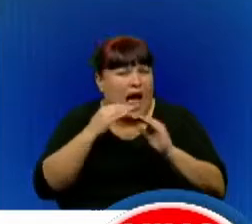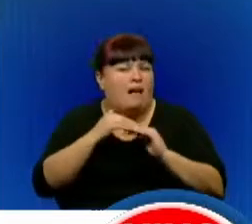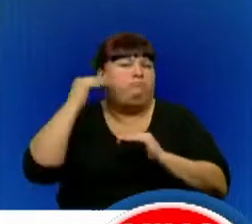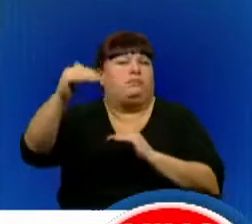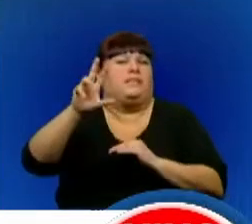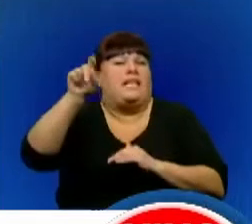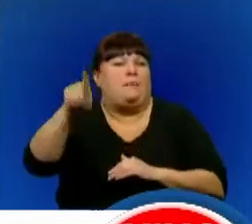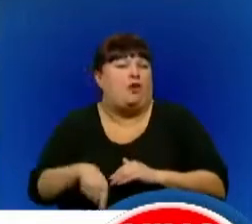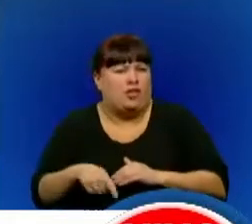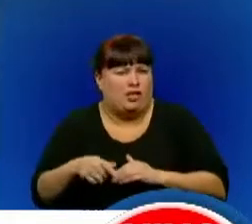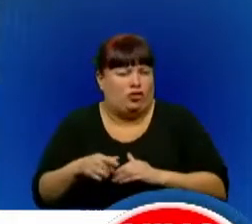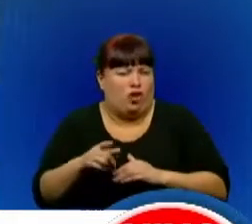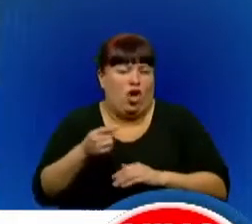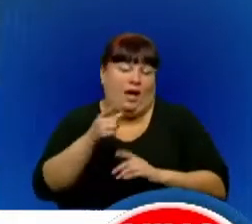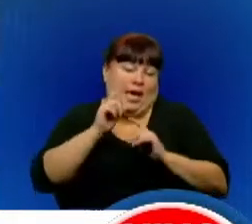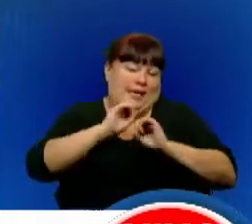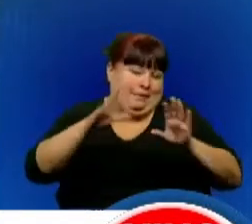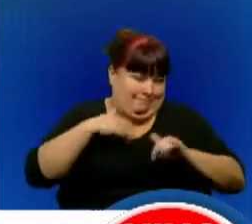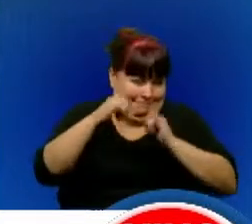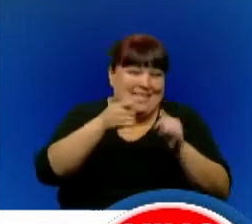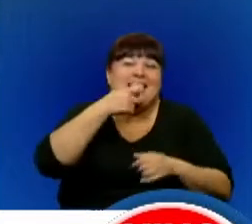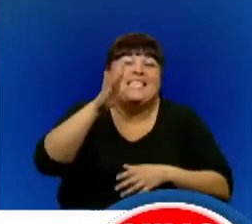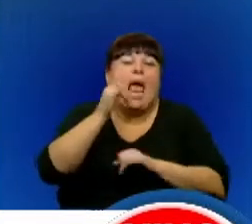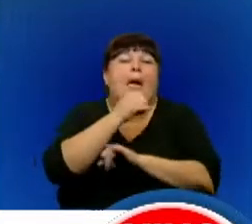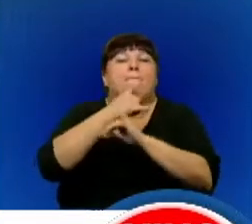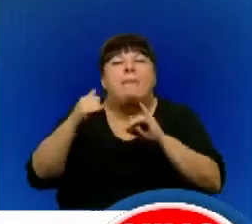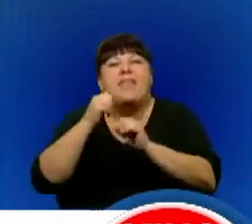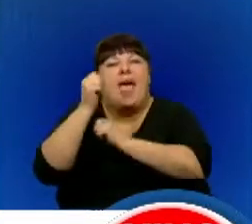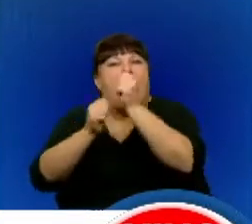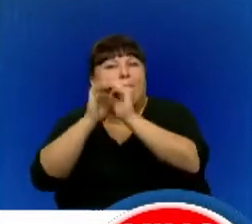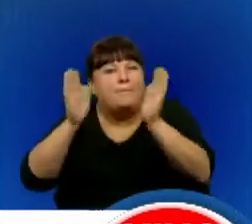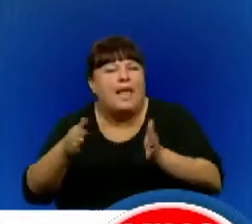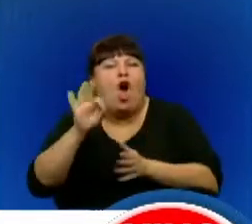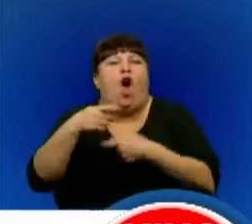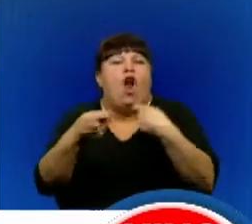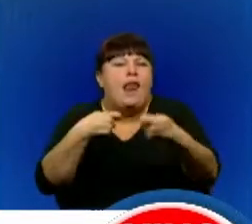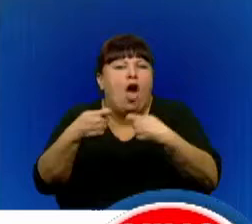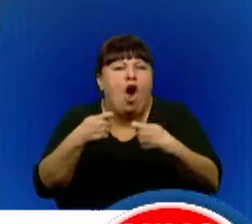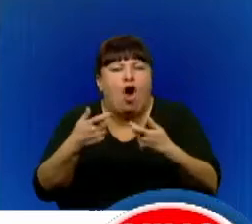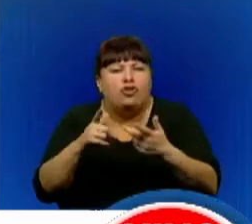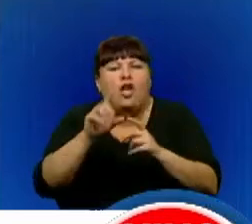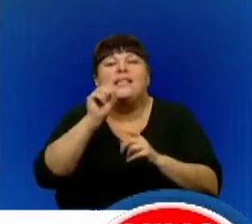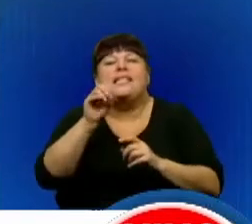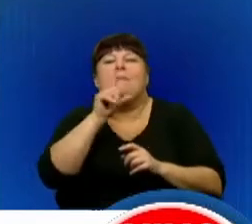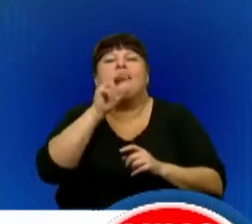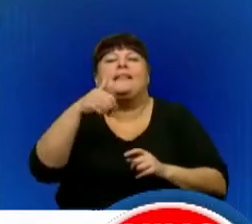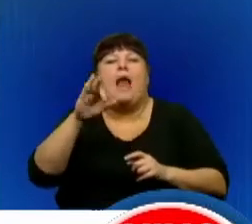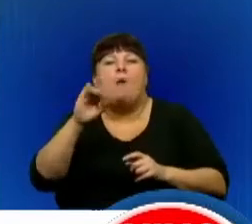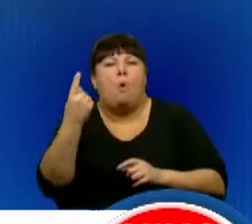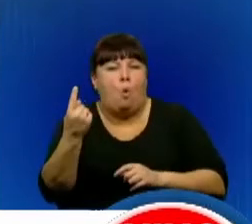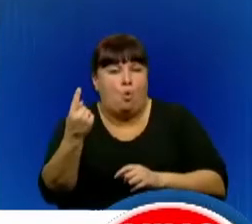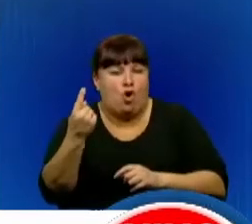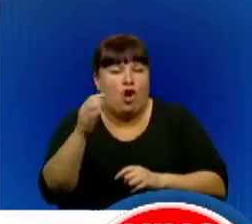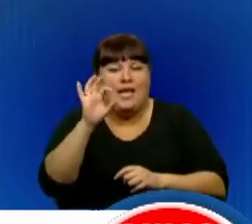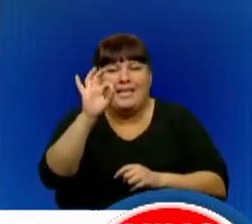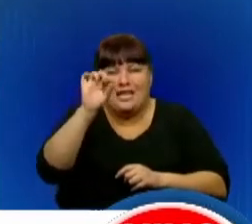del 30%? No le quiero contar si es una mediana empresa o un comercio de tramo 1. Con